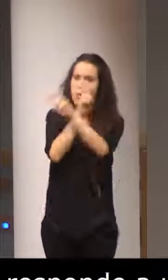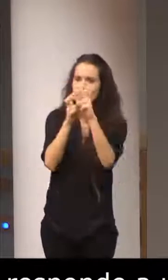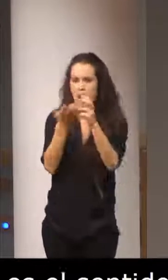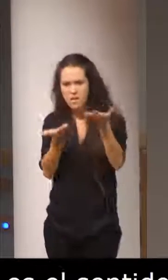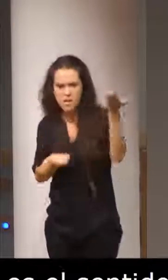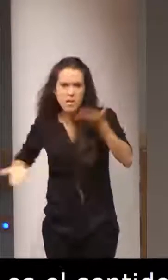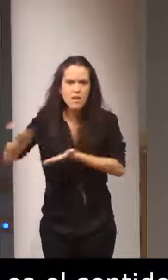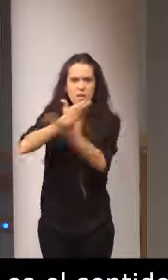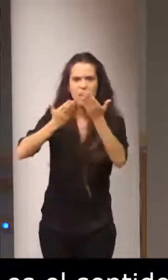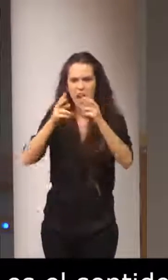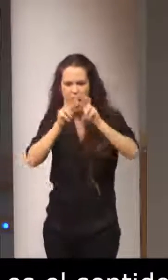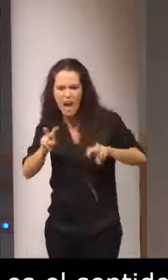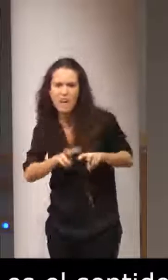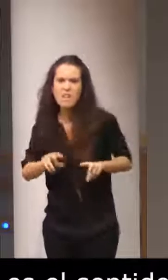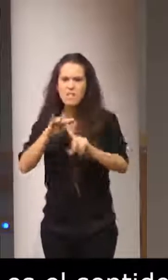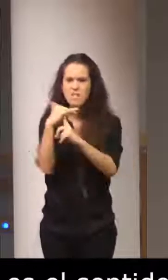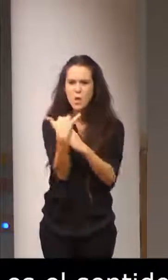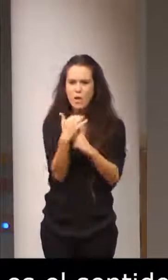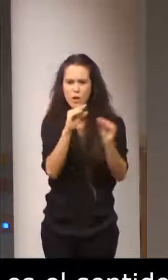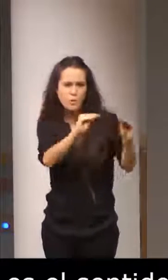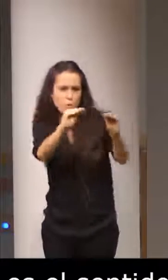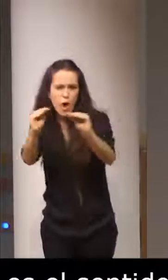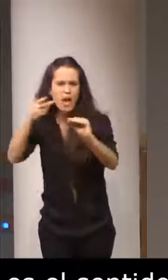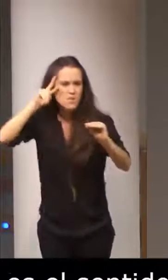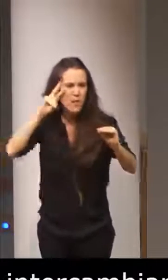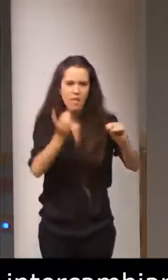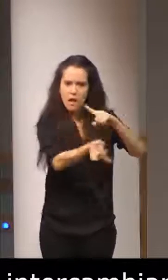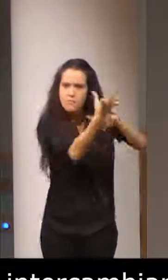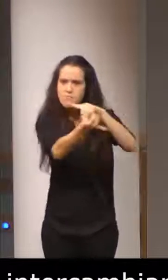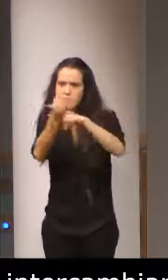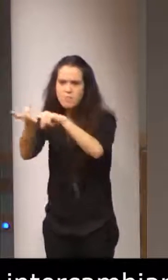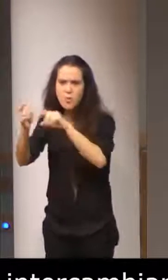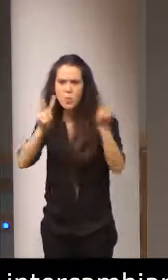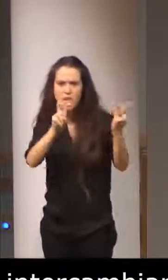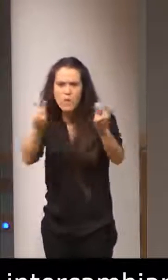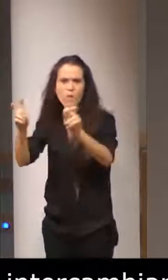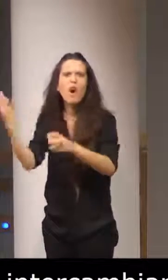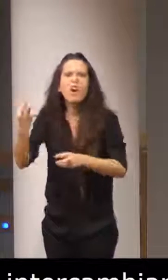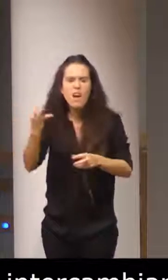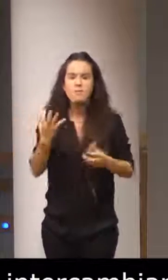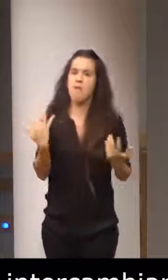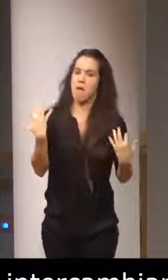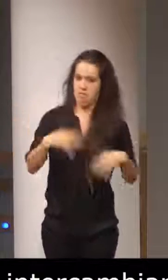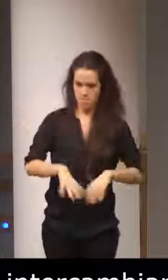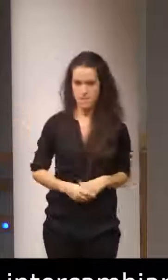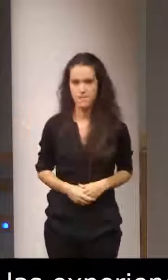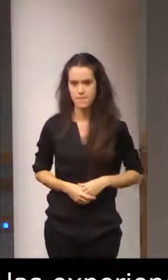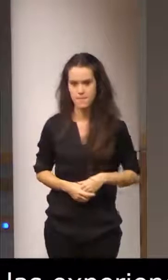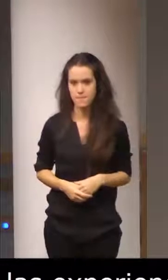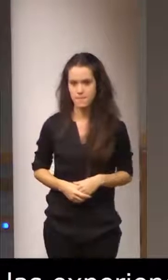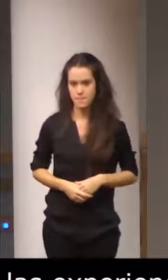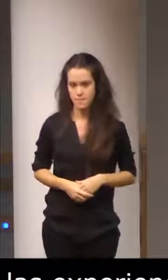circunstancias las experiencias las iniciativas que se están desarrollando y en última instancia llevarnos todos a nuestras